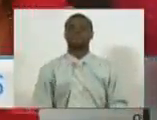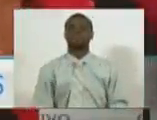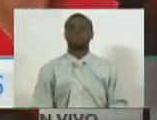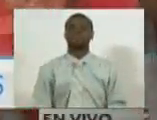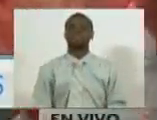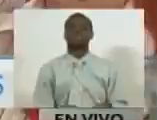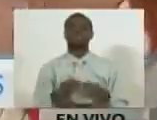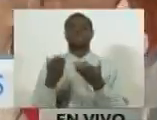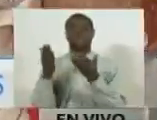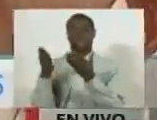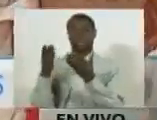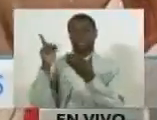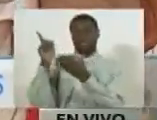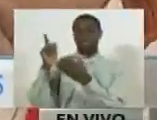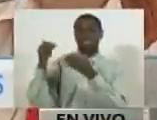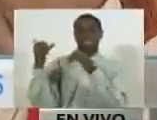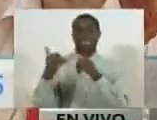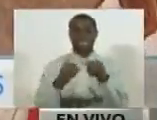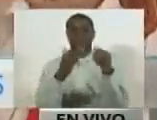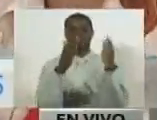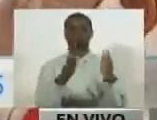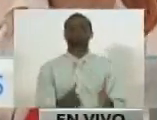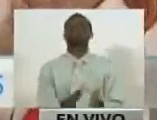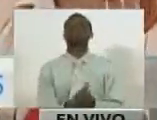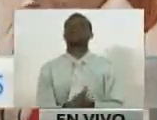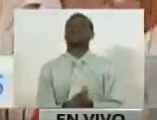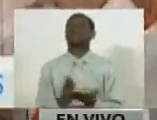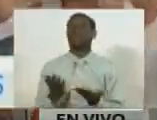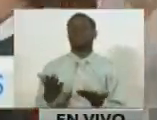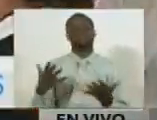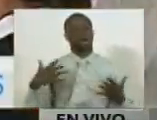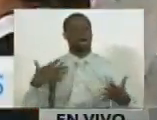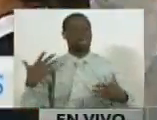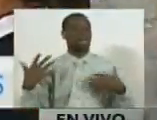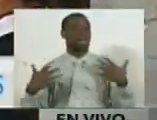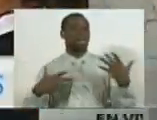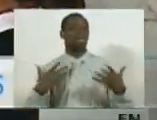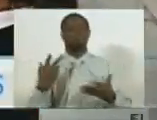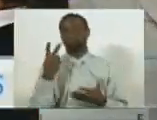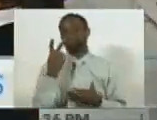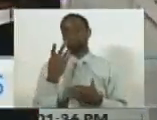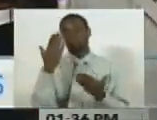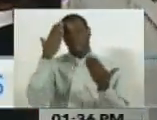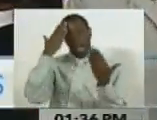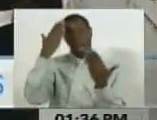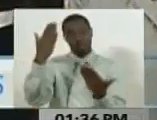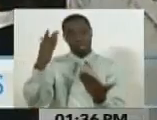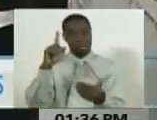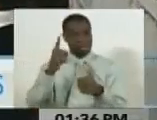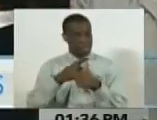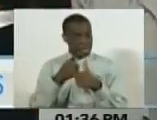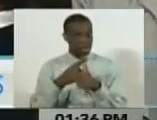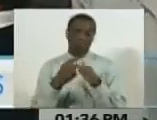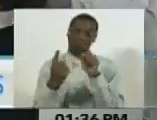Virginia. Bueno, Virginia, me da mucha alegría saludarte primero. Saludándote a ti, saludo